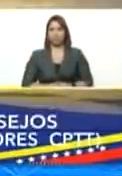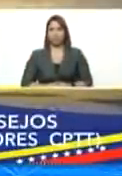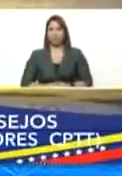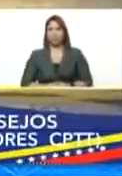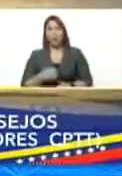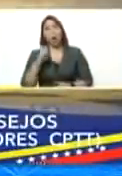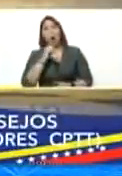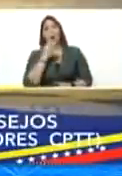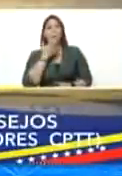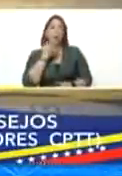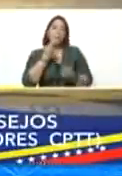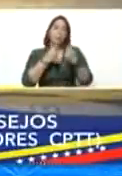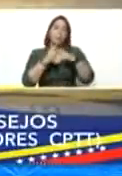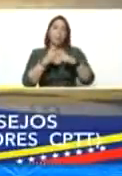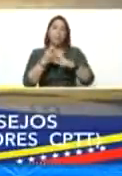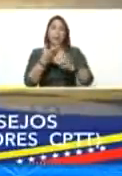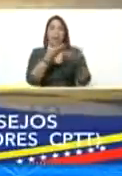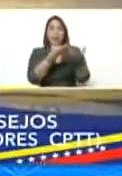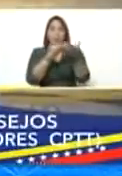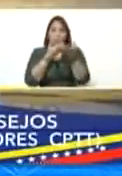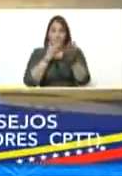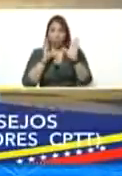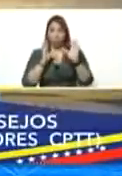O un puesto de perro caliente